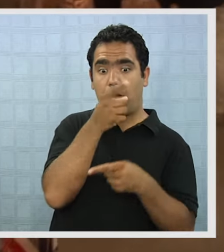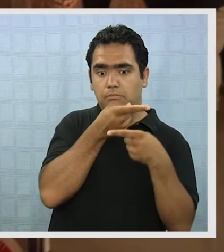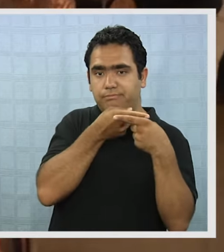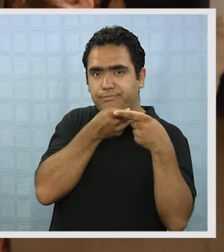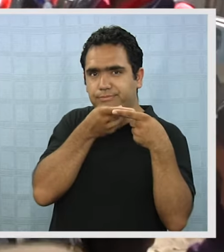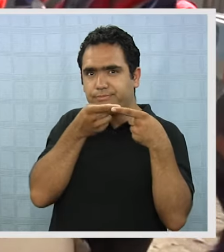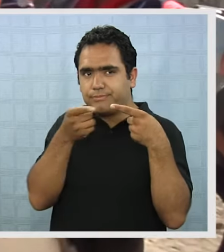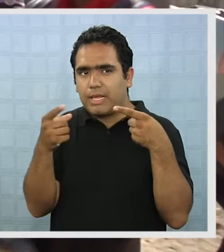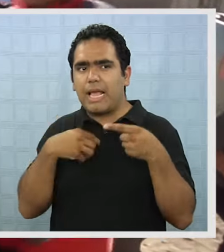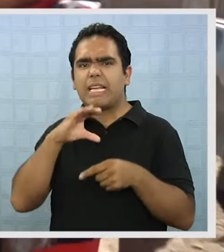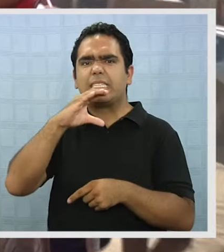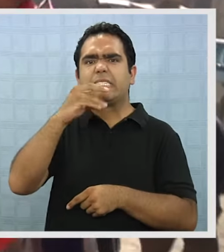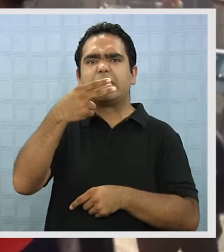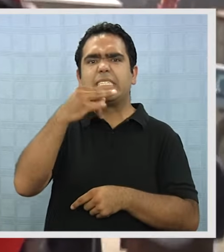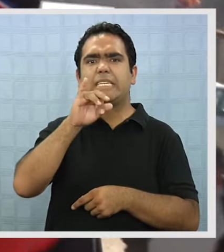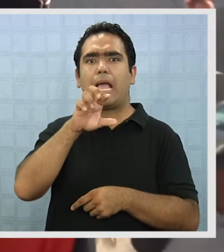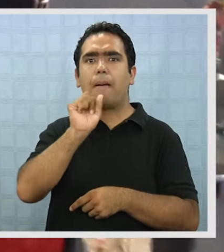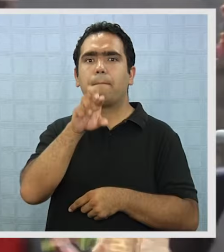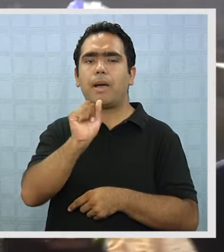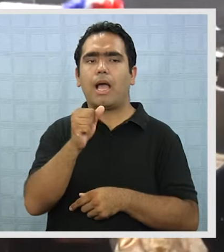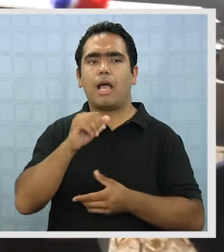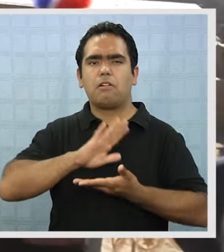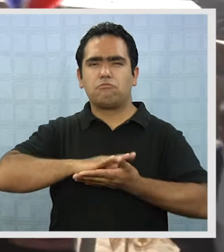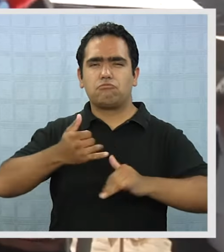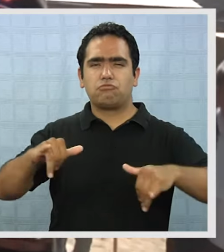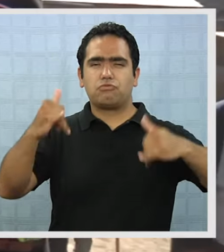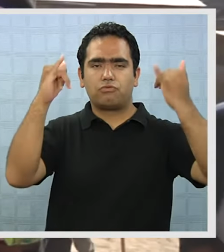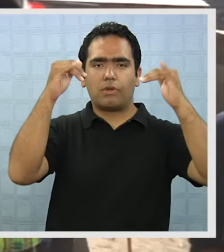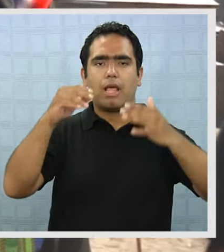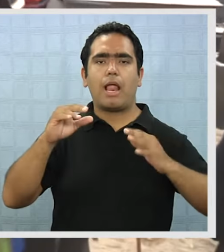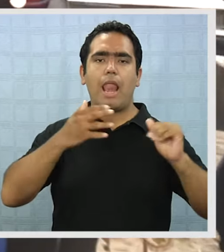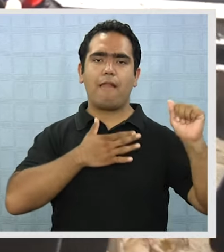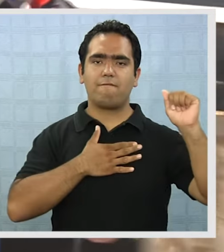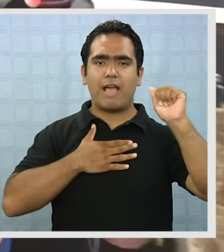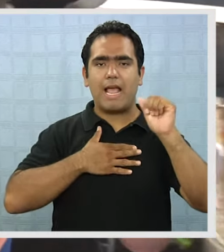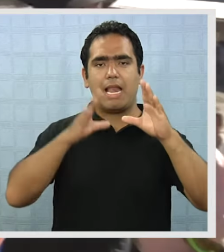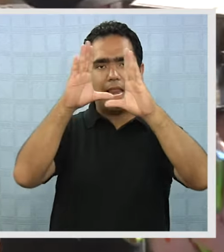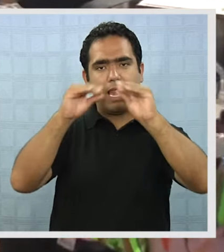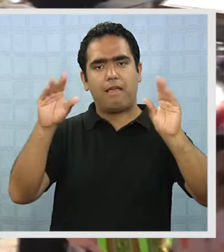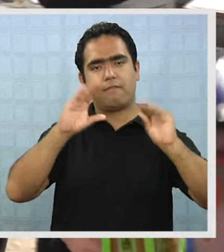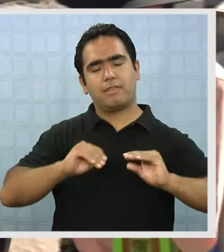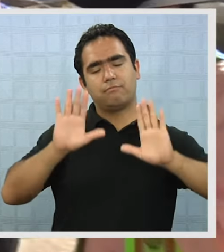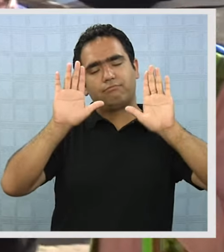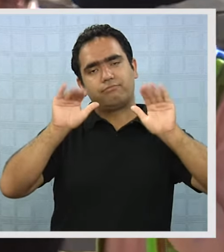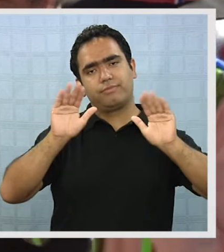días de enero las calles de Chiapa se llenarán de vida para despedir con baile las navidades.